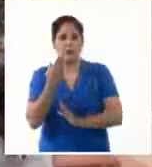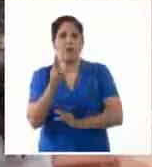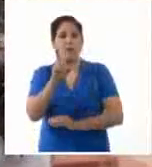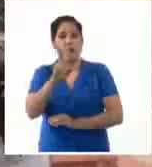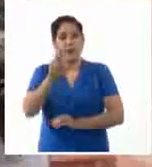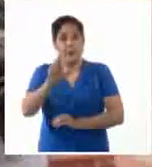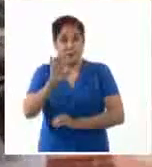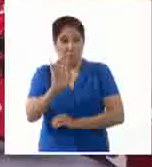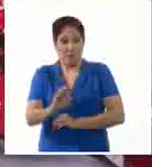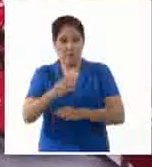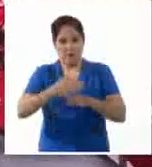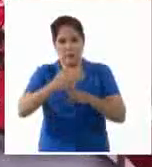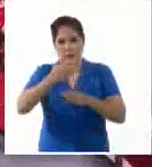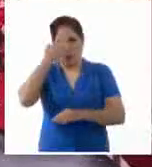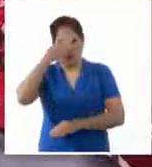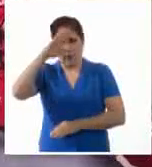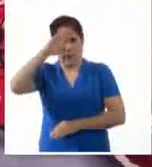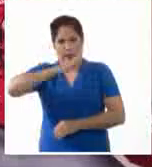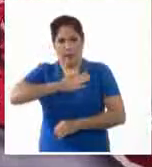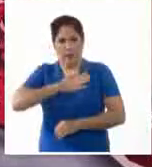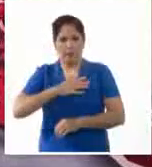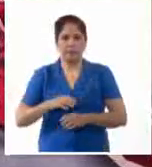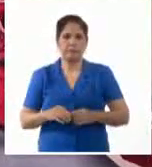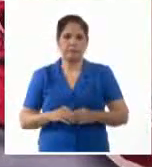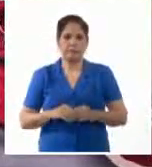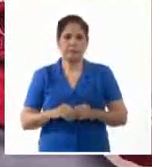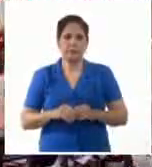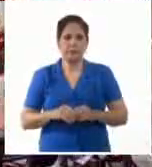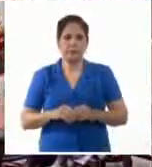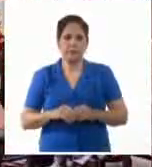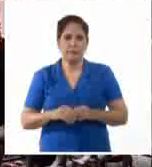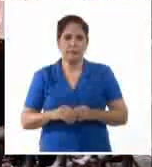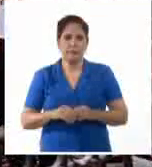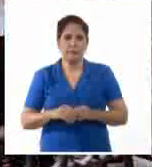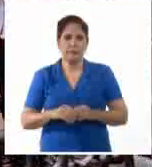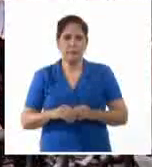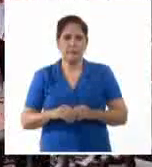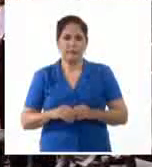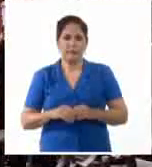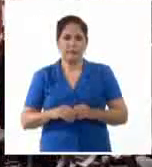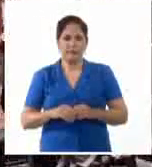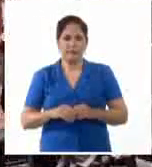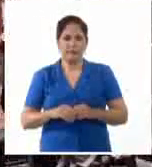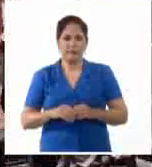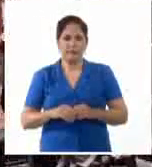Santiago de Cuba. Robier Mesa y Karina Sotomayor, Canal Cubano de Noticias.